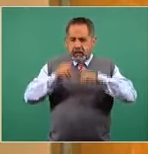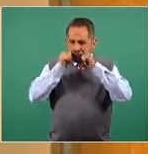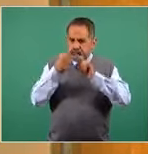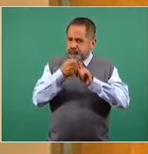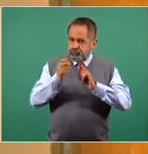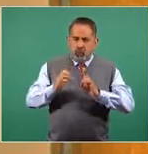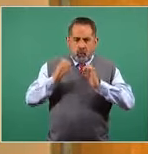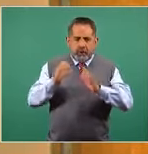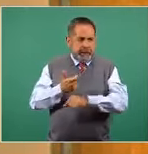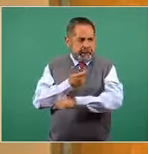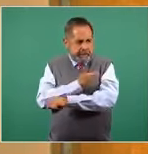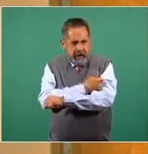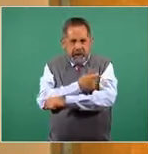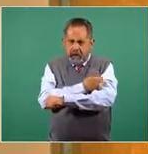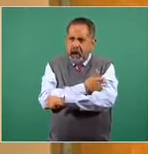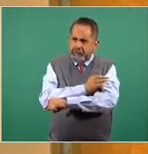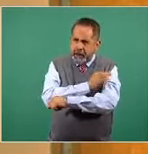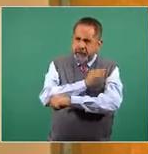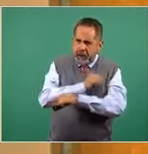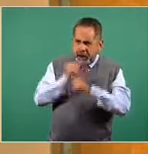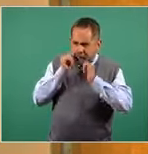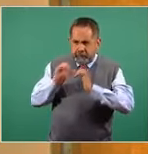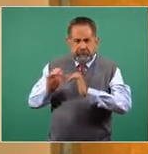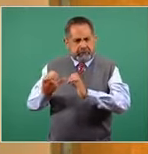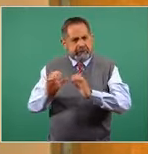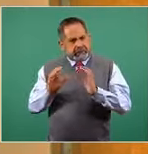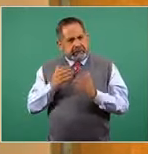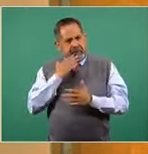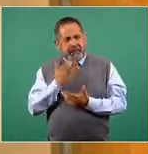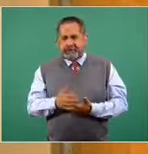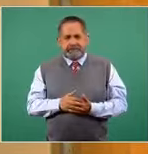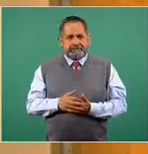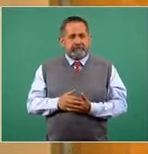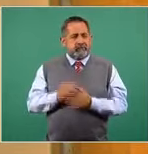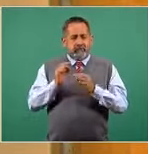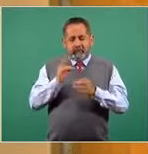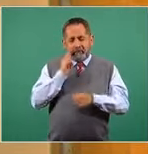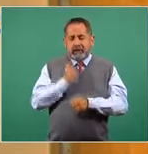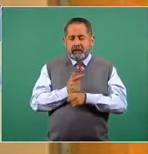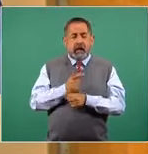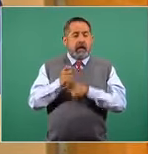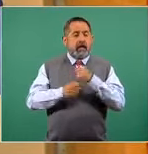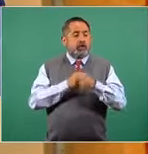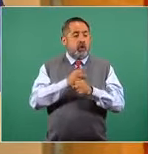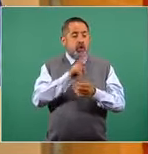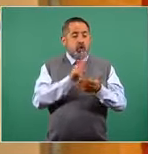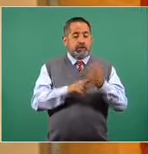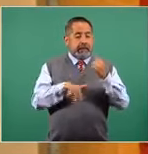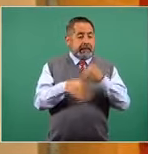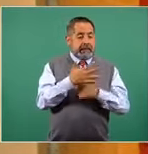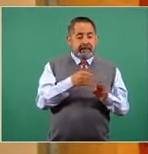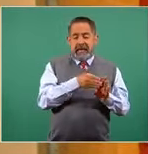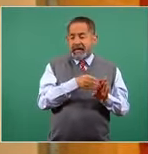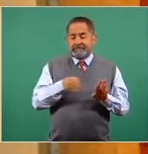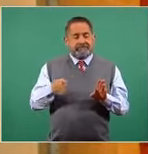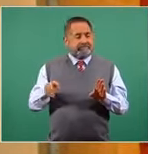ya, en particular, y lo tenemos bien identificado, de 2015 en adelante.